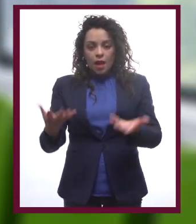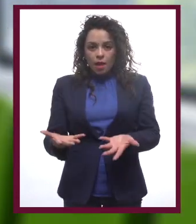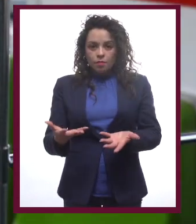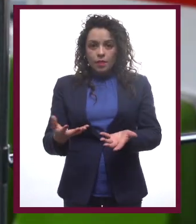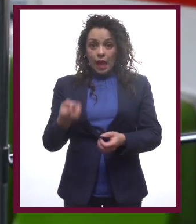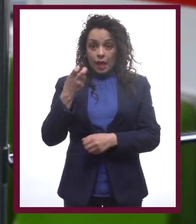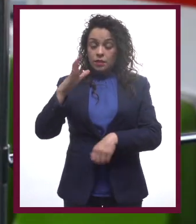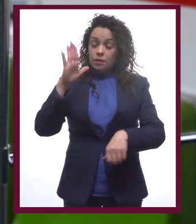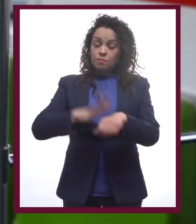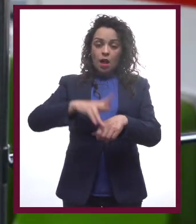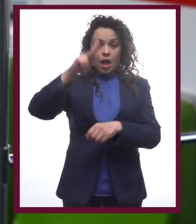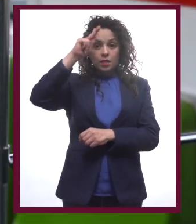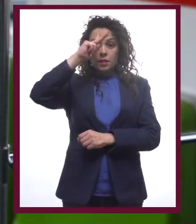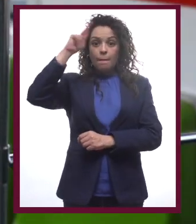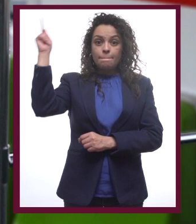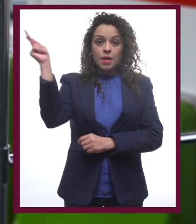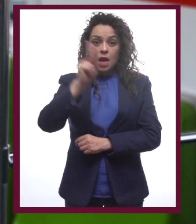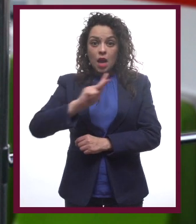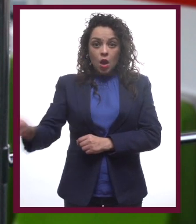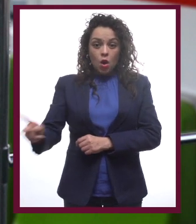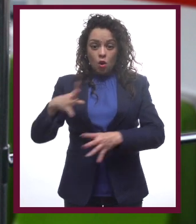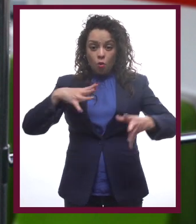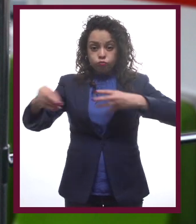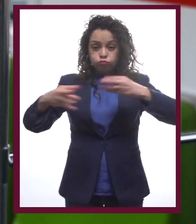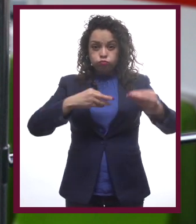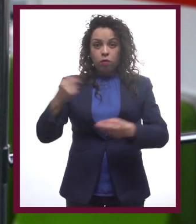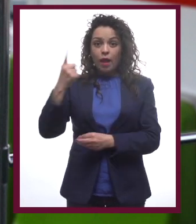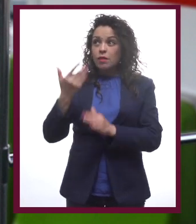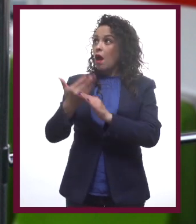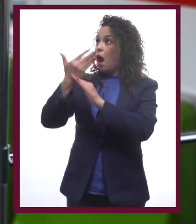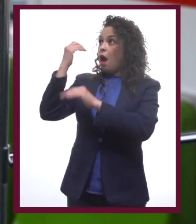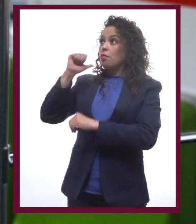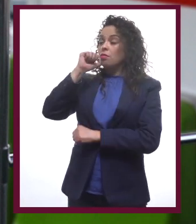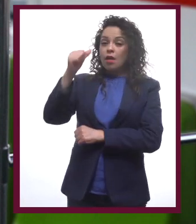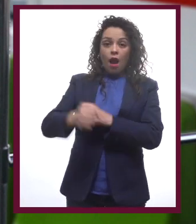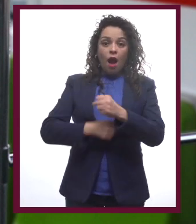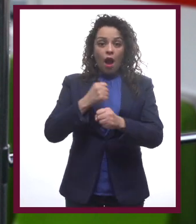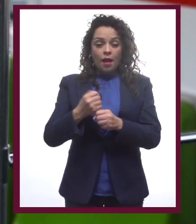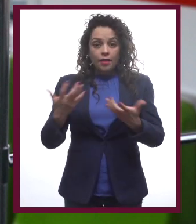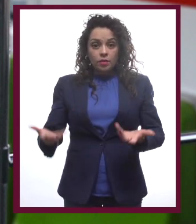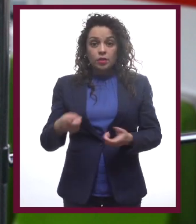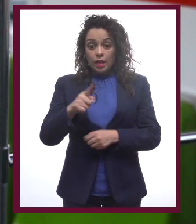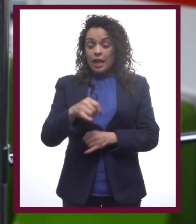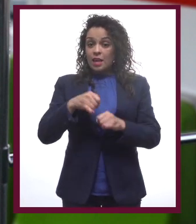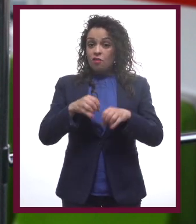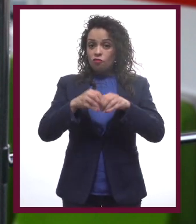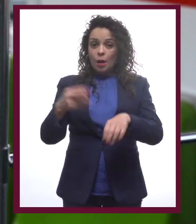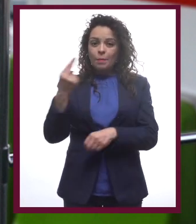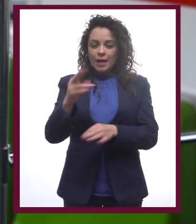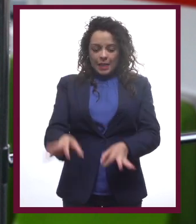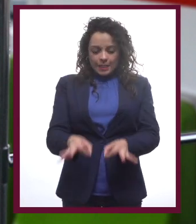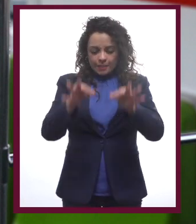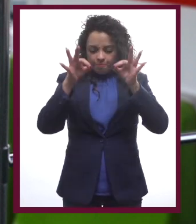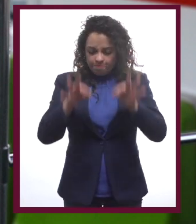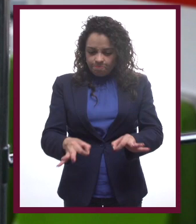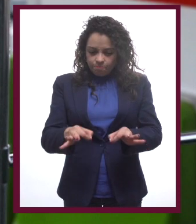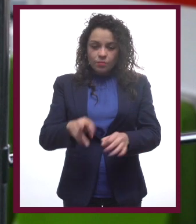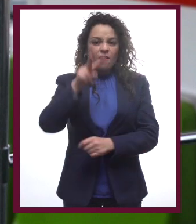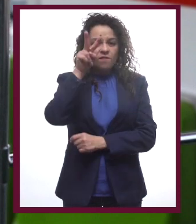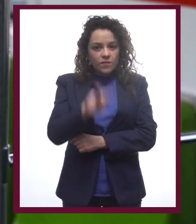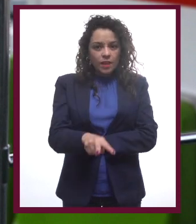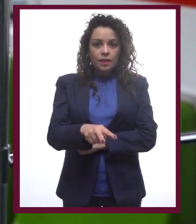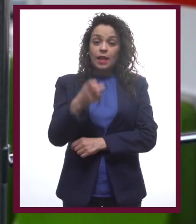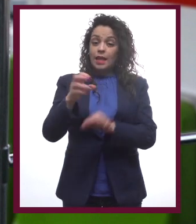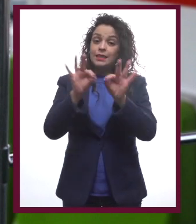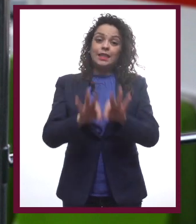economía, hablamos de la peor pandemia de los últimos años en el que la información veraz y oportuna es una de las herramientas